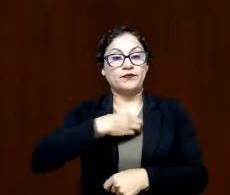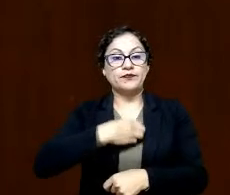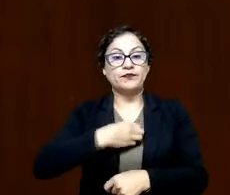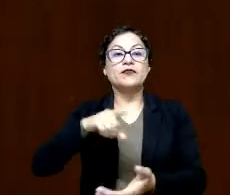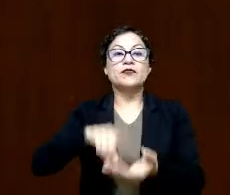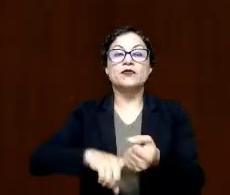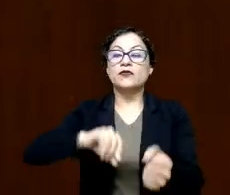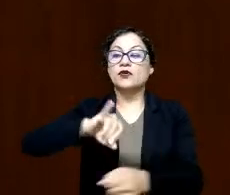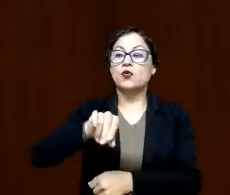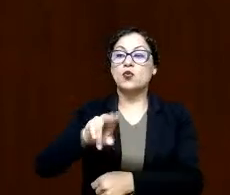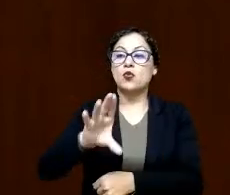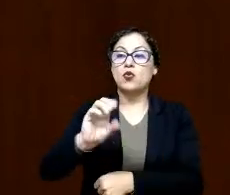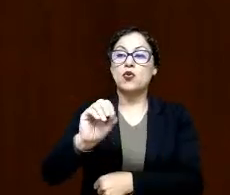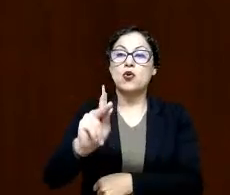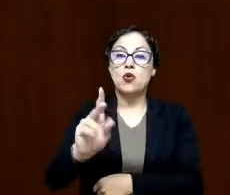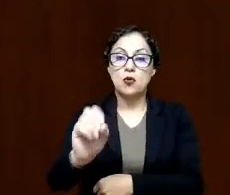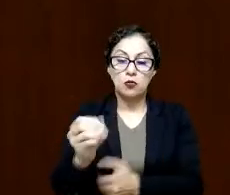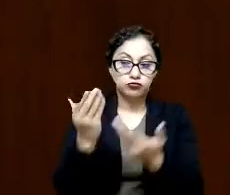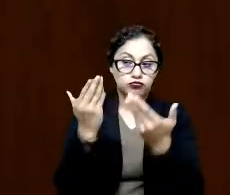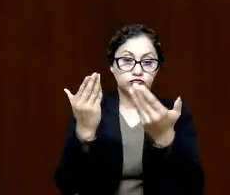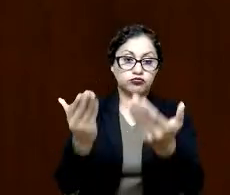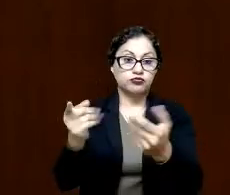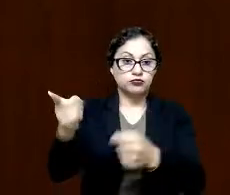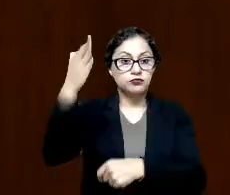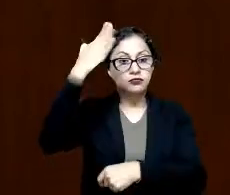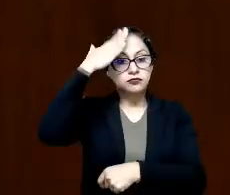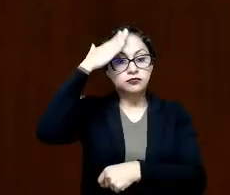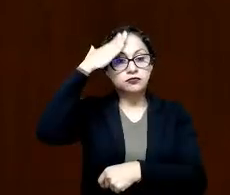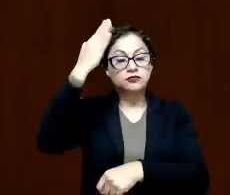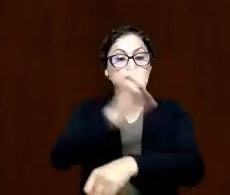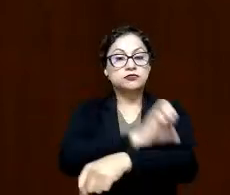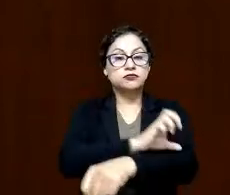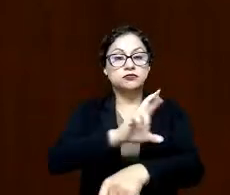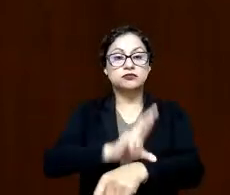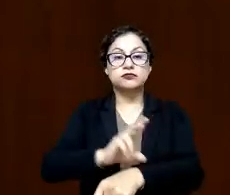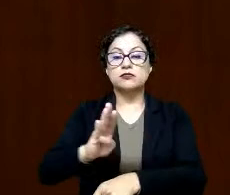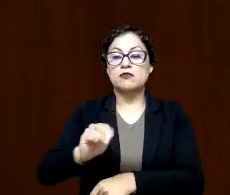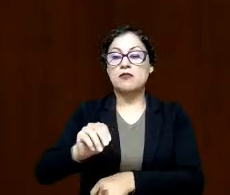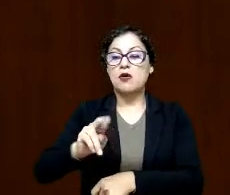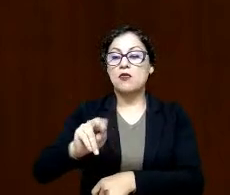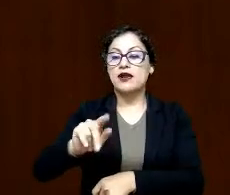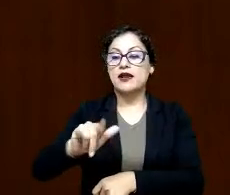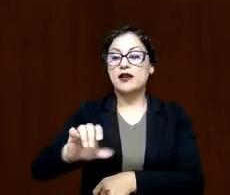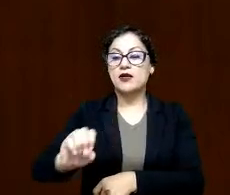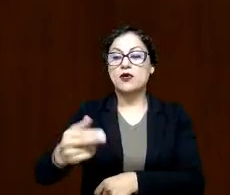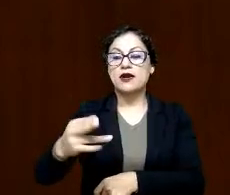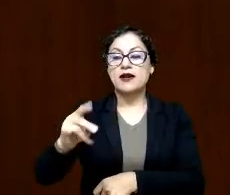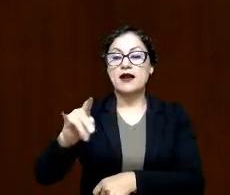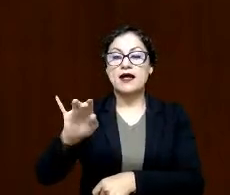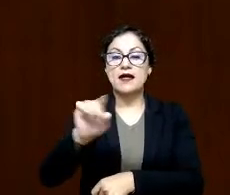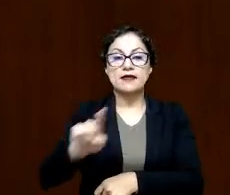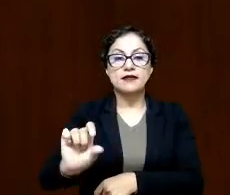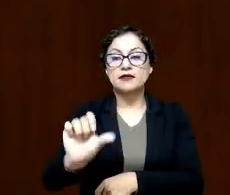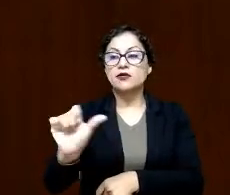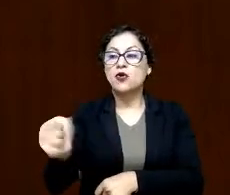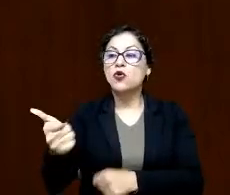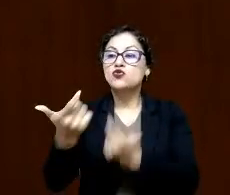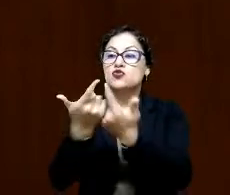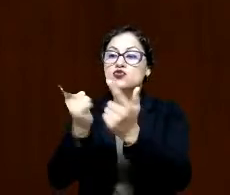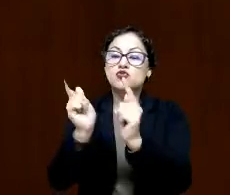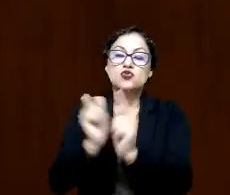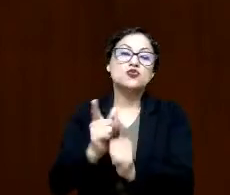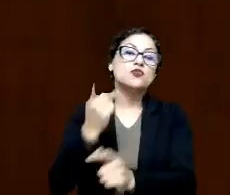Coordinación Política, obviamente la encabezada por nuestro coordinador Mauricio Hernández, pero también la de los otros integrantes de los grupos